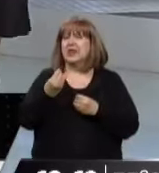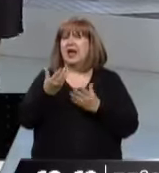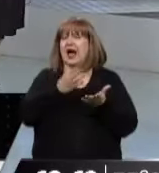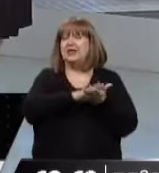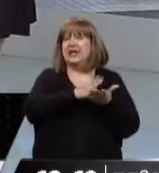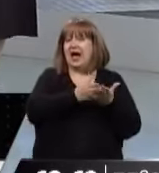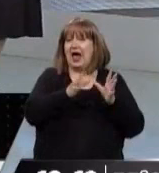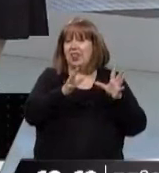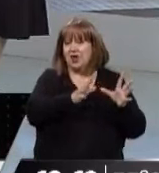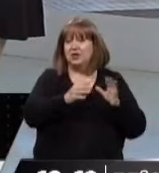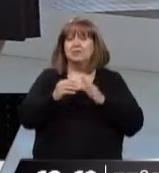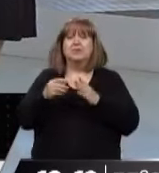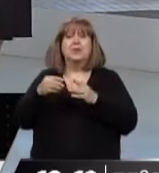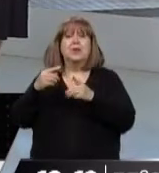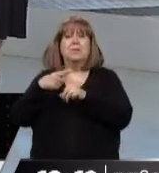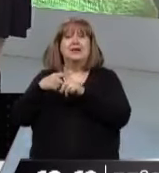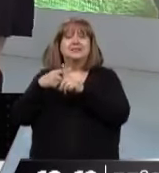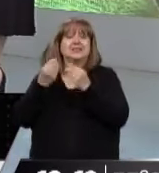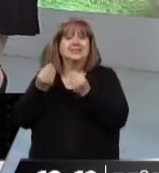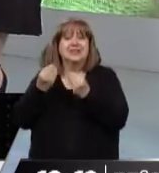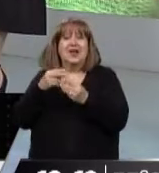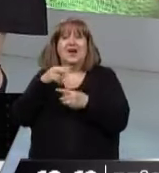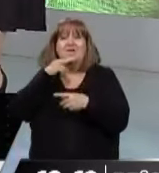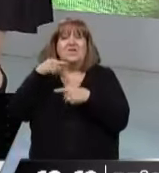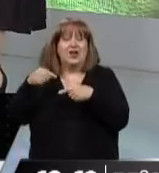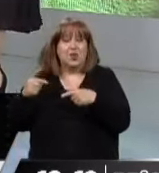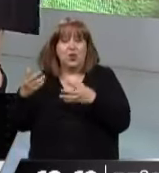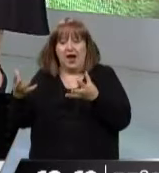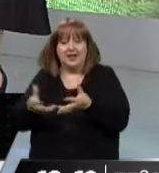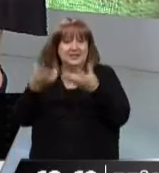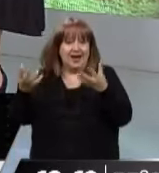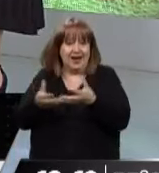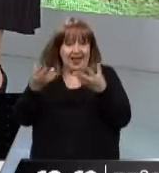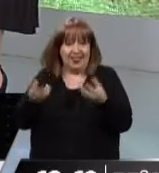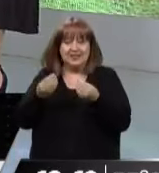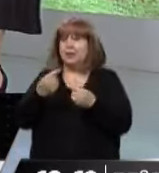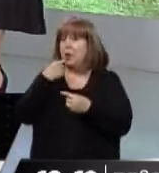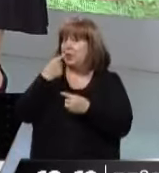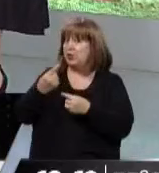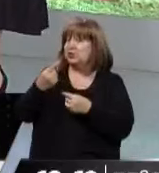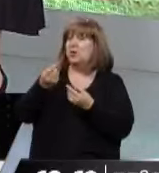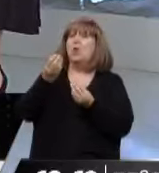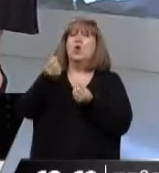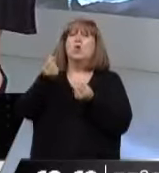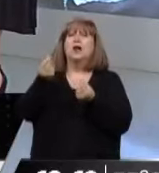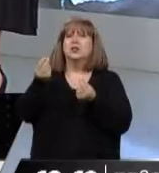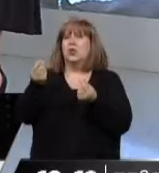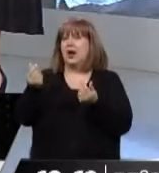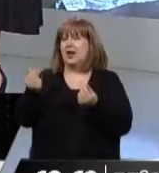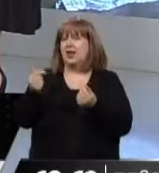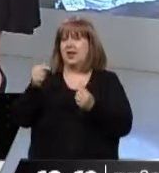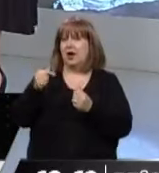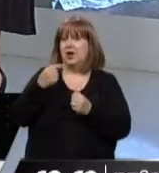o menos tengas el panorama completo, ¿no? No solamente la carne, sino también lo que hay que disponer para las verduras, para las ensaladas o lo que vayas